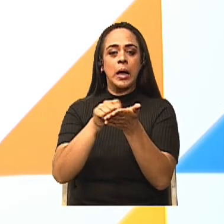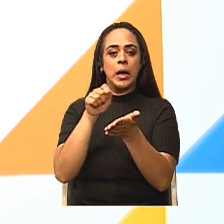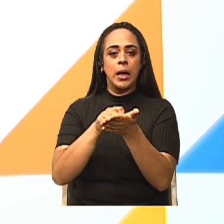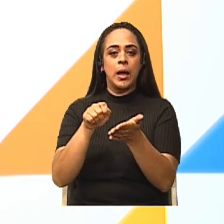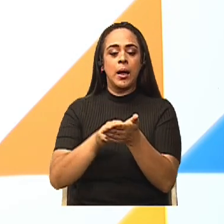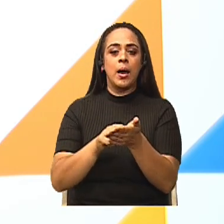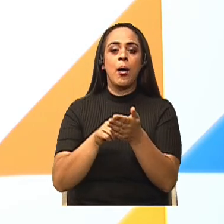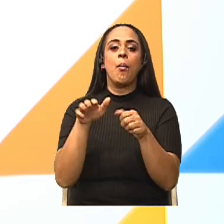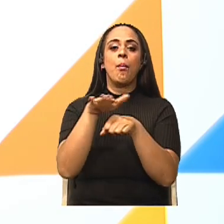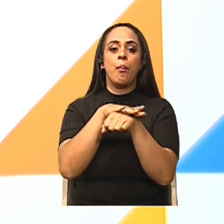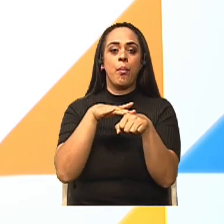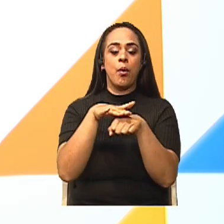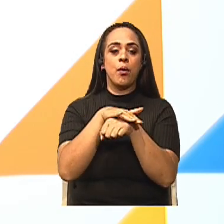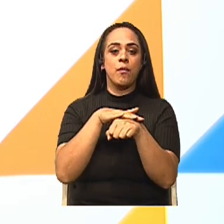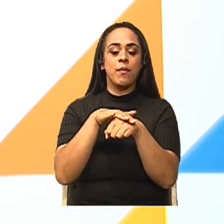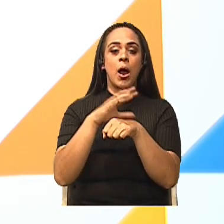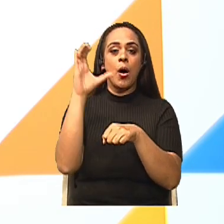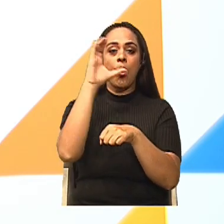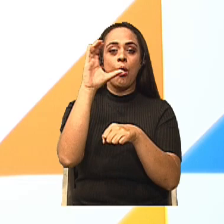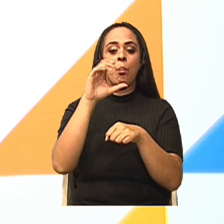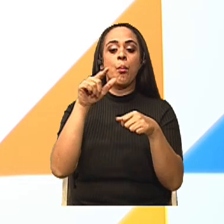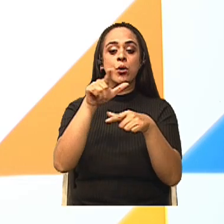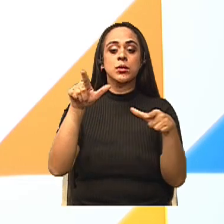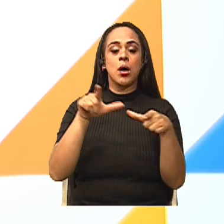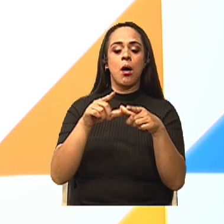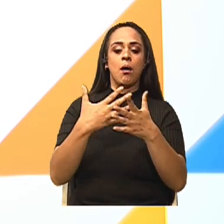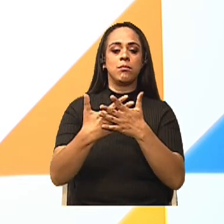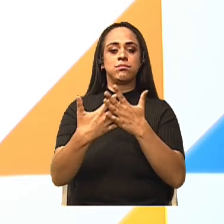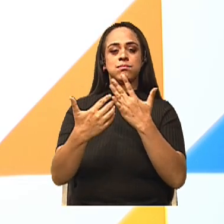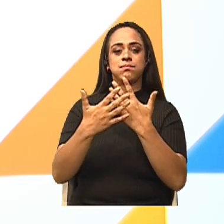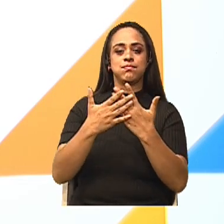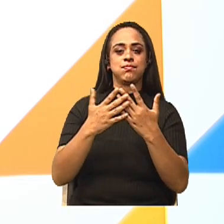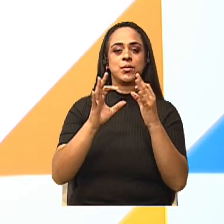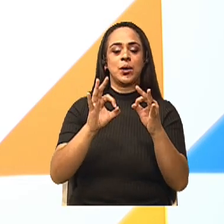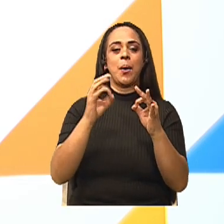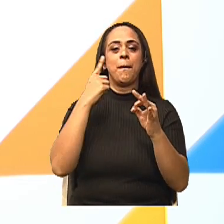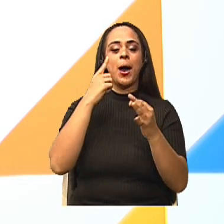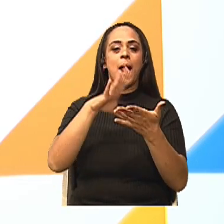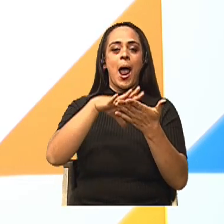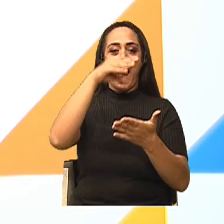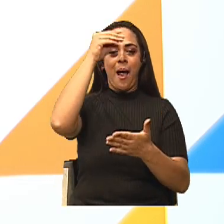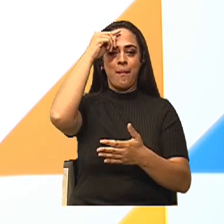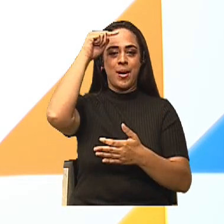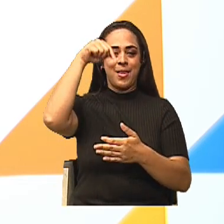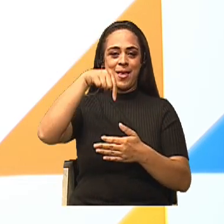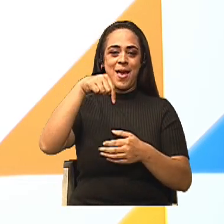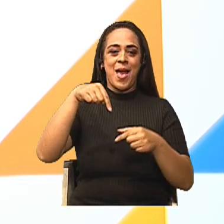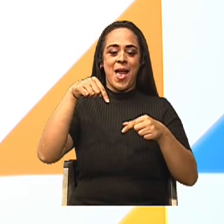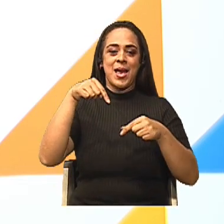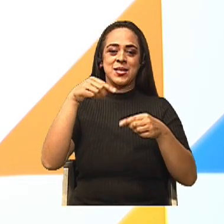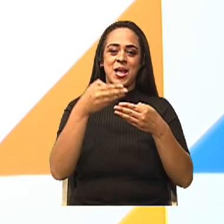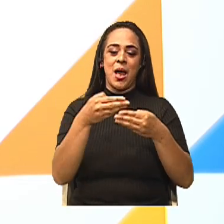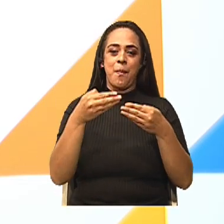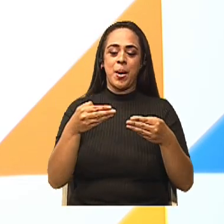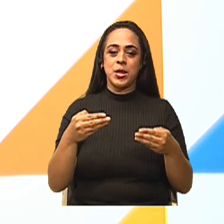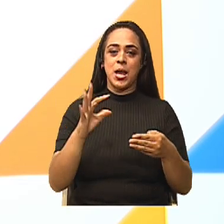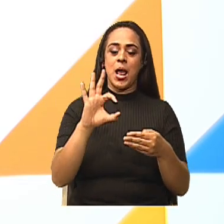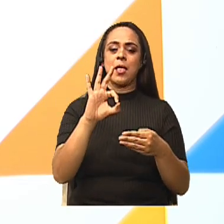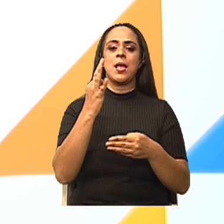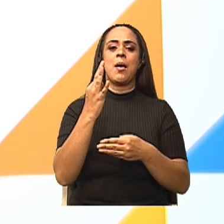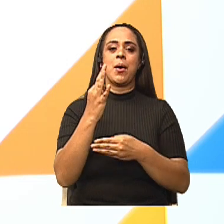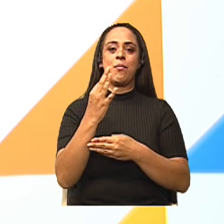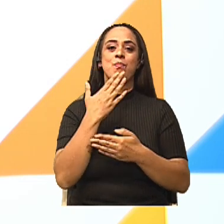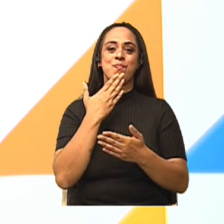favor busquen un lugar cómodo para que aprendan esta materia de la mejor forma posible. Ok, les voy a dar un momento para que busquen